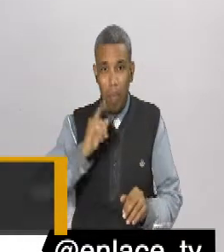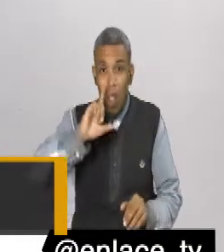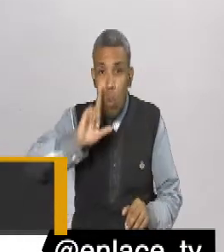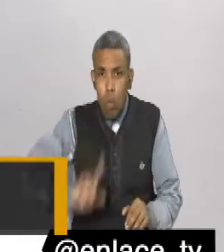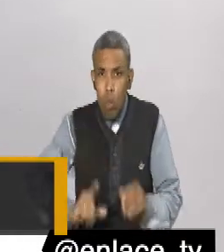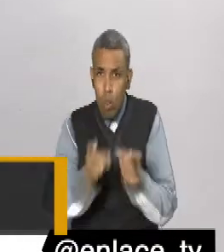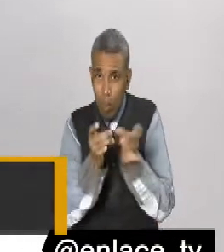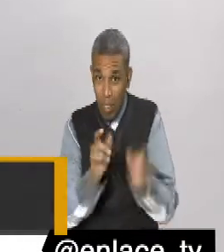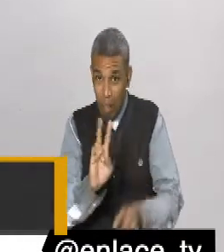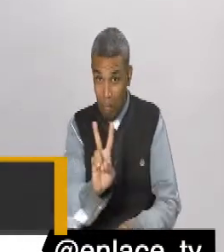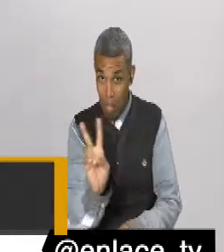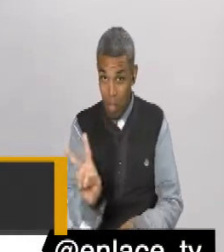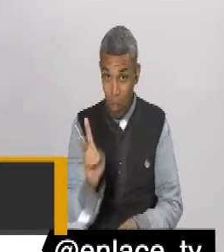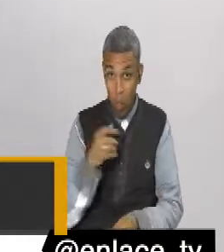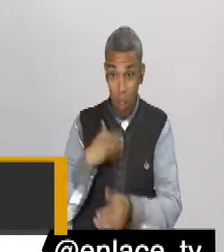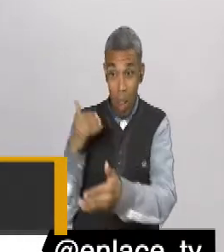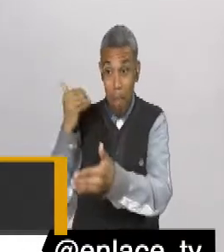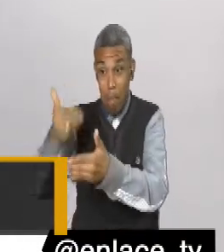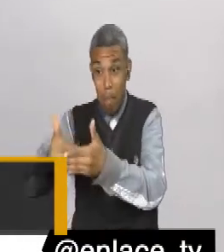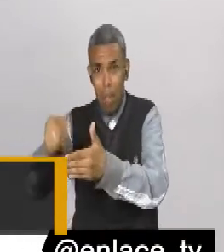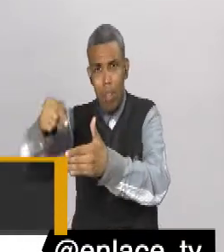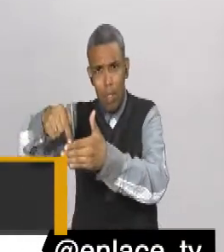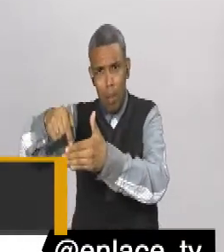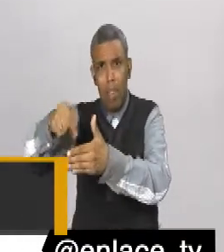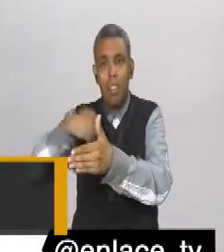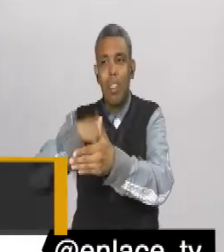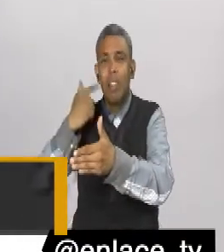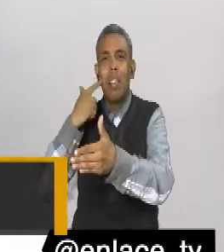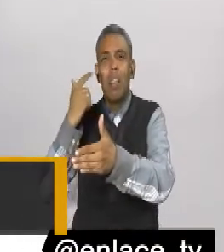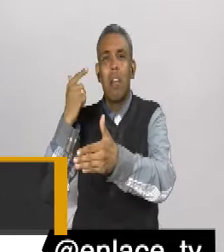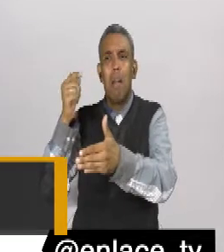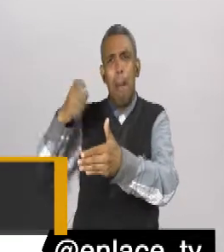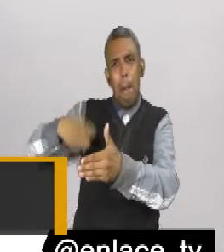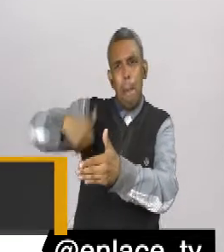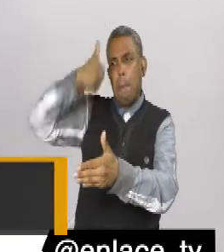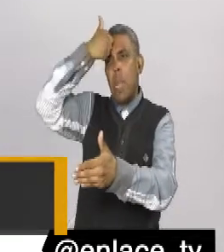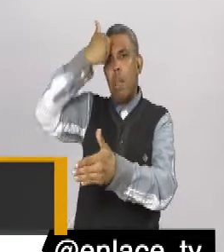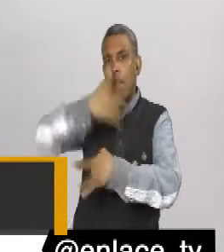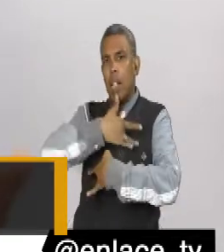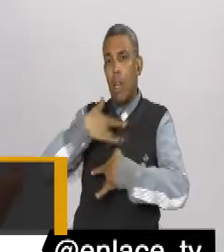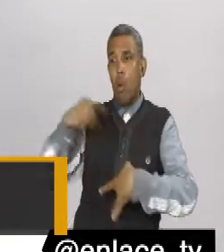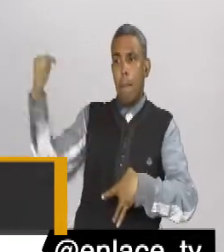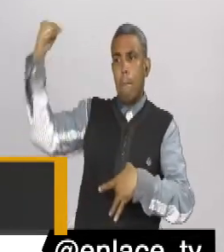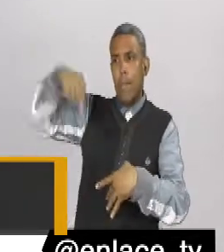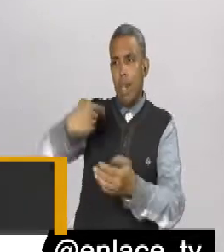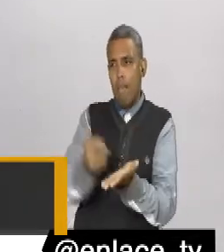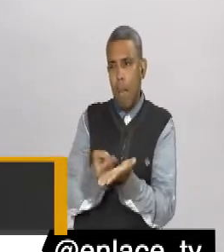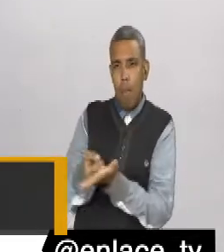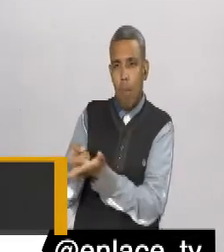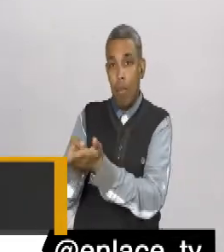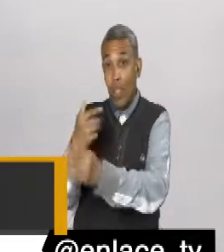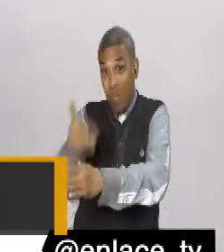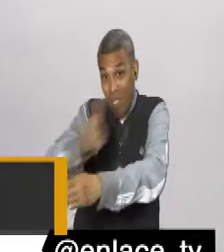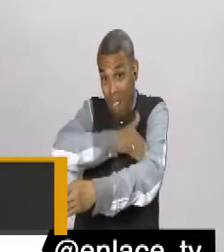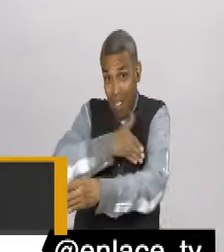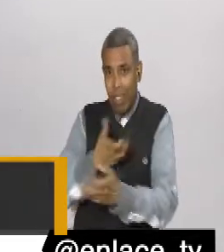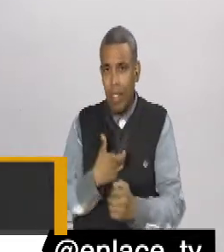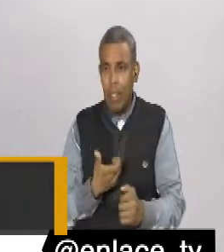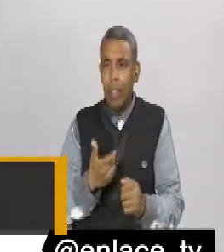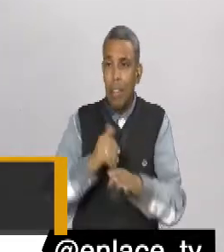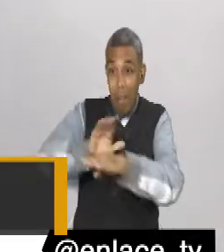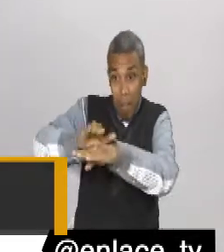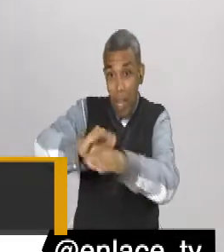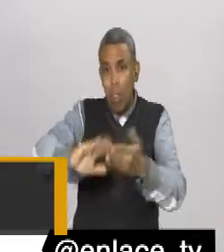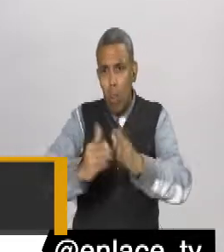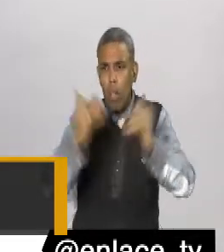la personería municipal, estará la Superintendencia de Salud atendiendo. Entonces, lo que queremos es tener una línea base general acerca de la situación actual de la salud